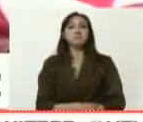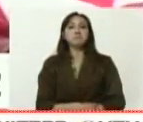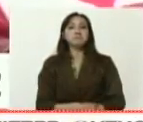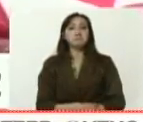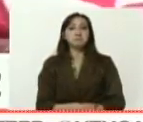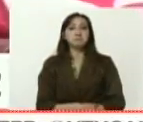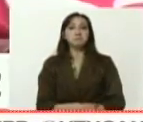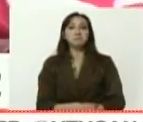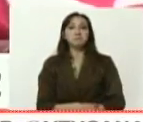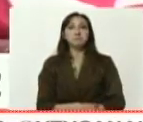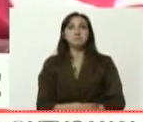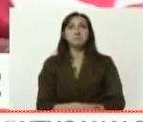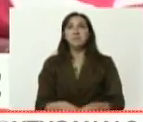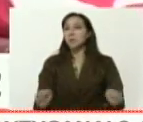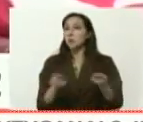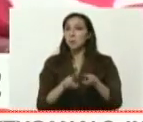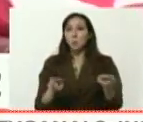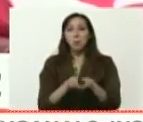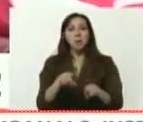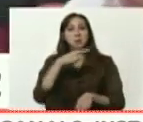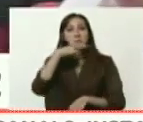Padre.